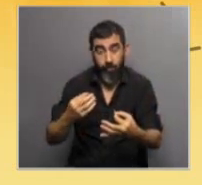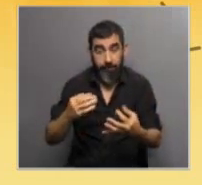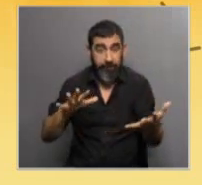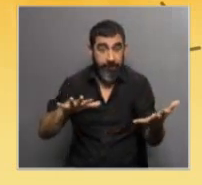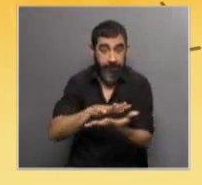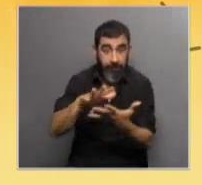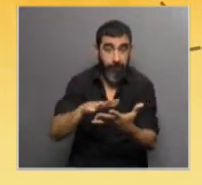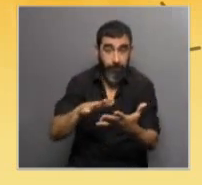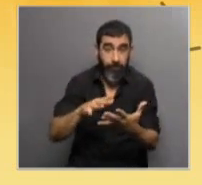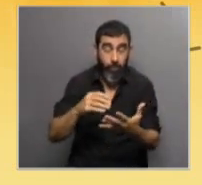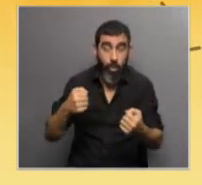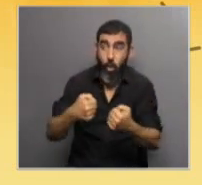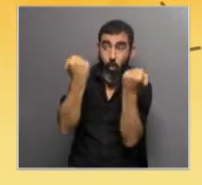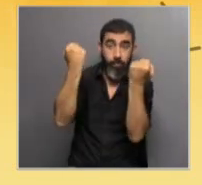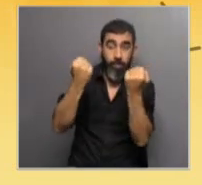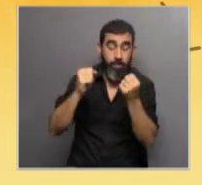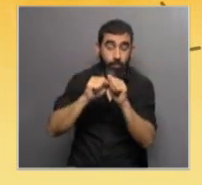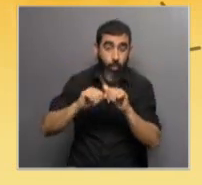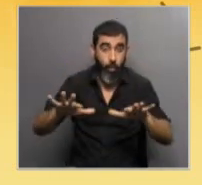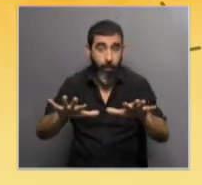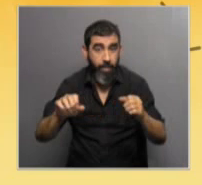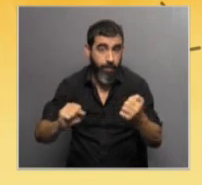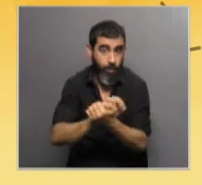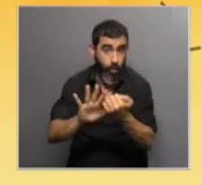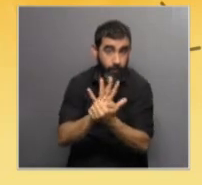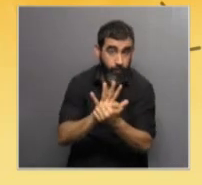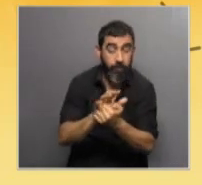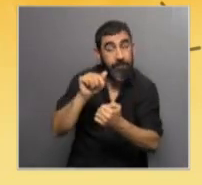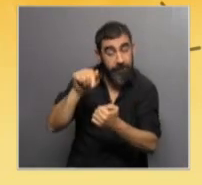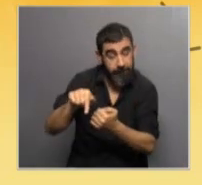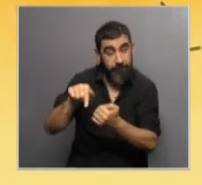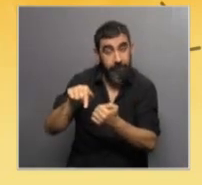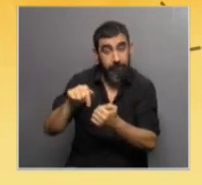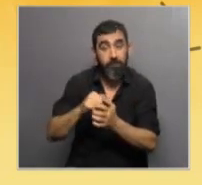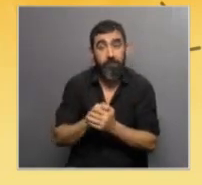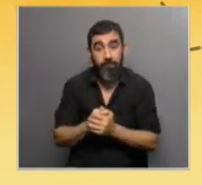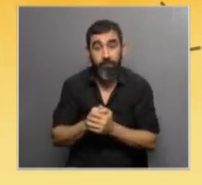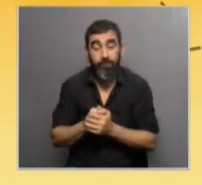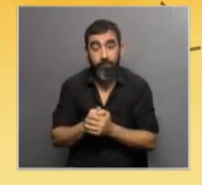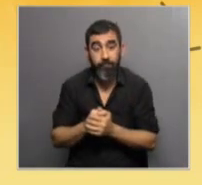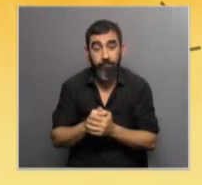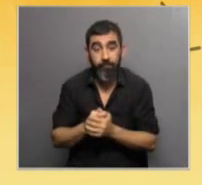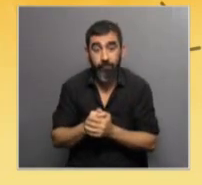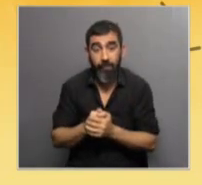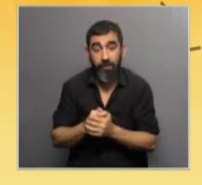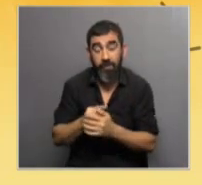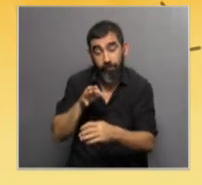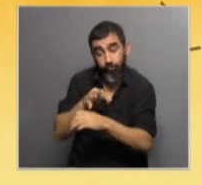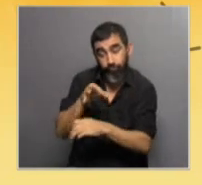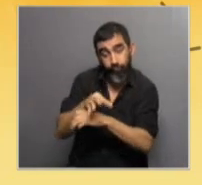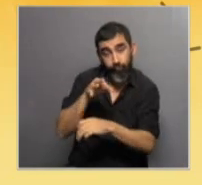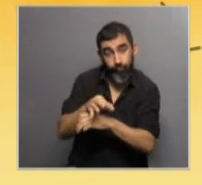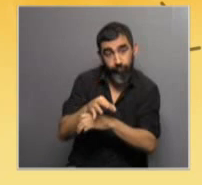totalmente inesperada y creo que ese tipo d de formación